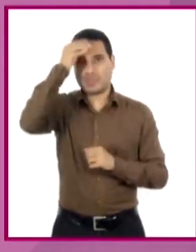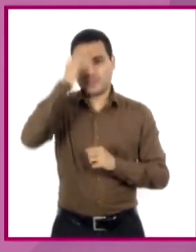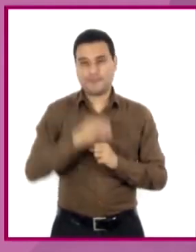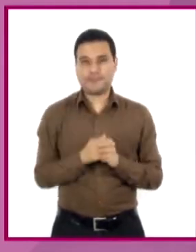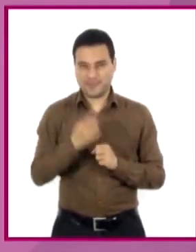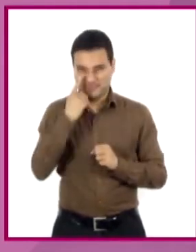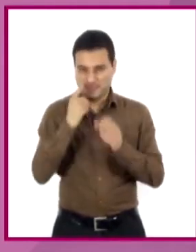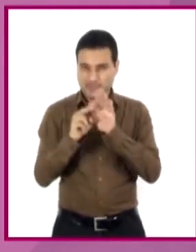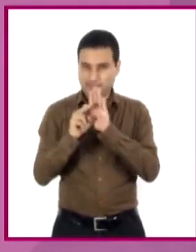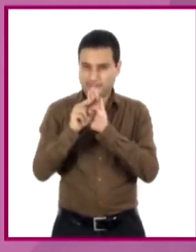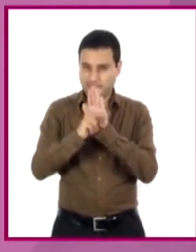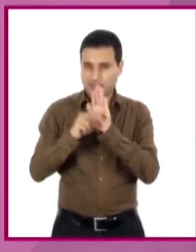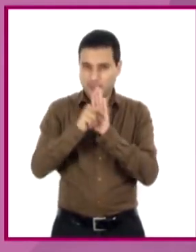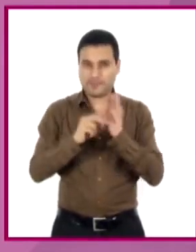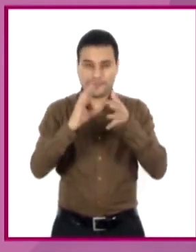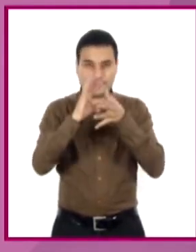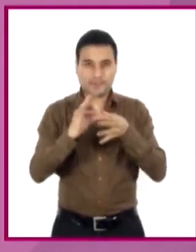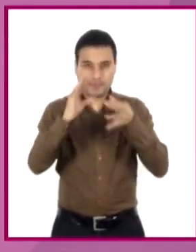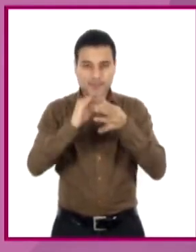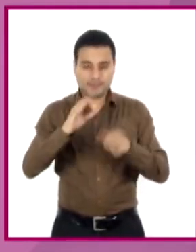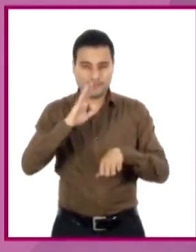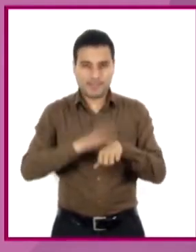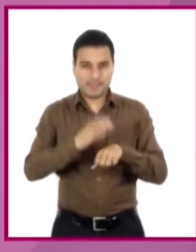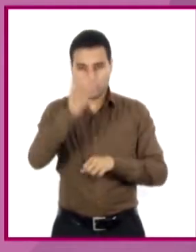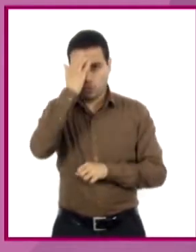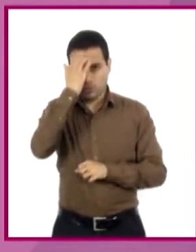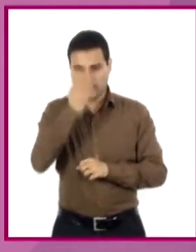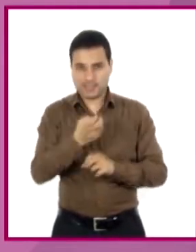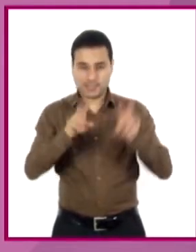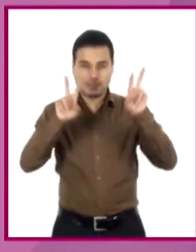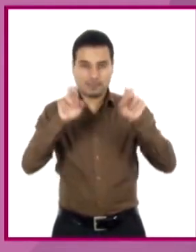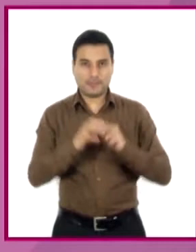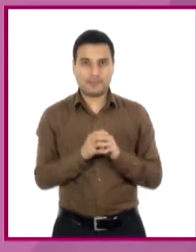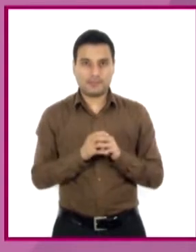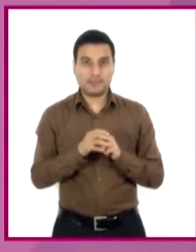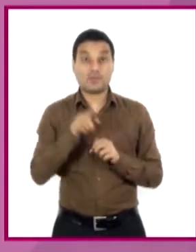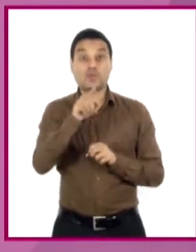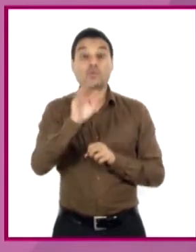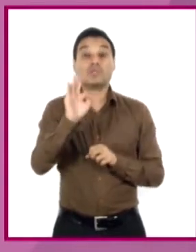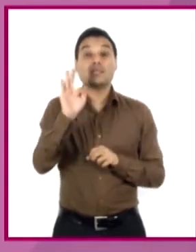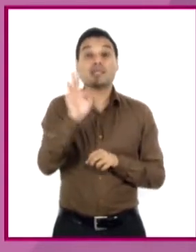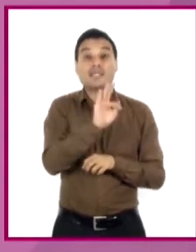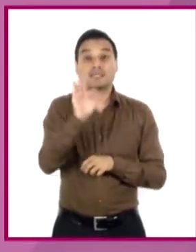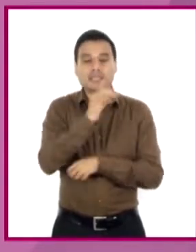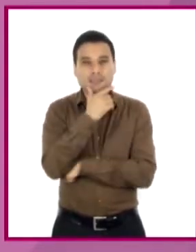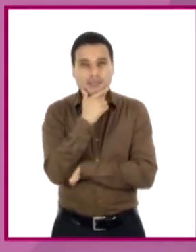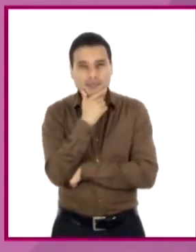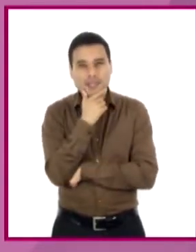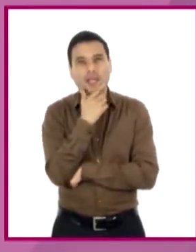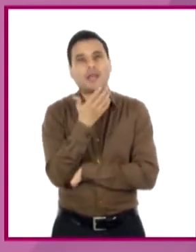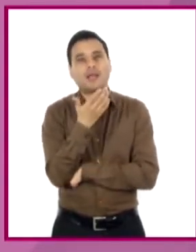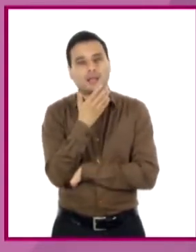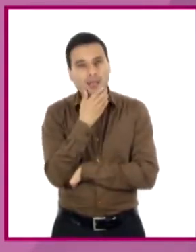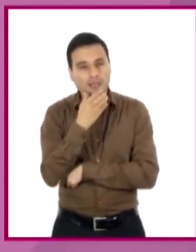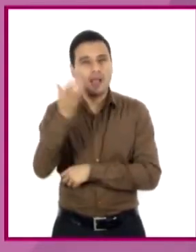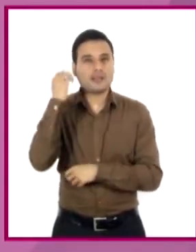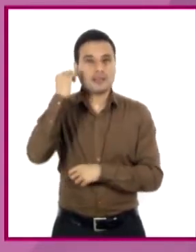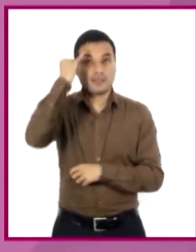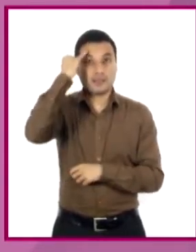siguiente cápsula conocerás más al respecto. Tal vez les dé nuevas ideas para replantear su hipótesis